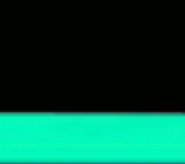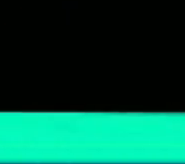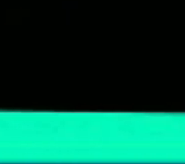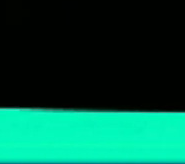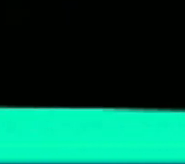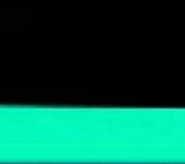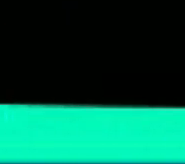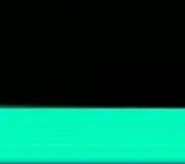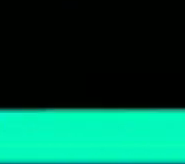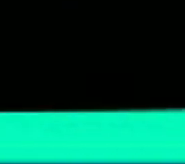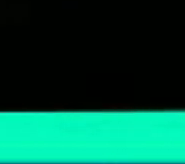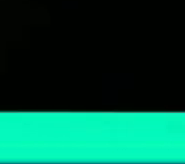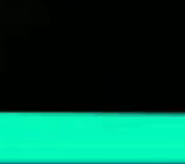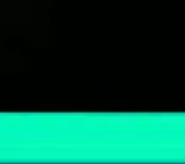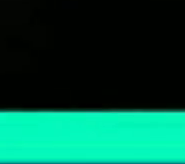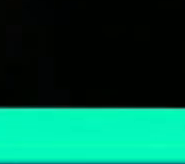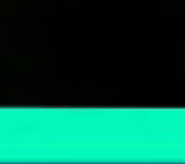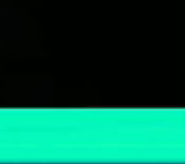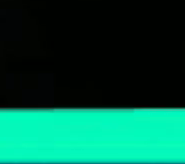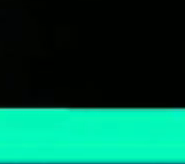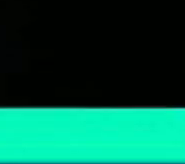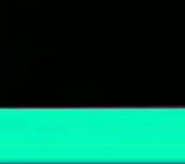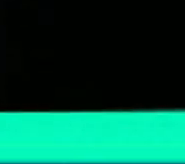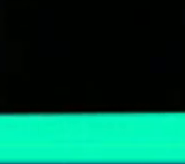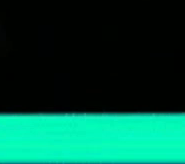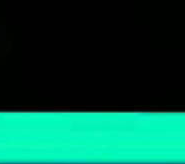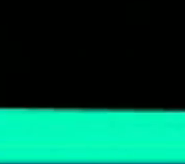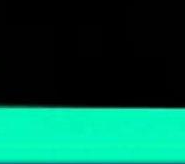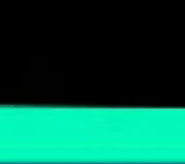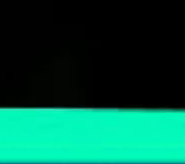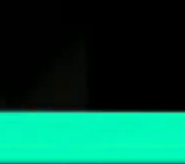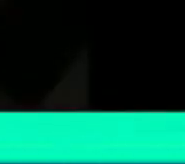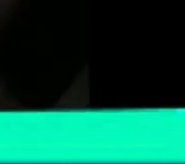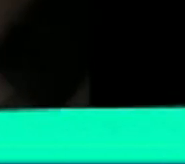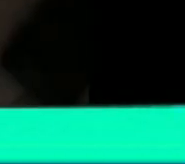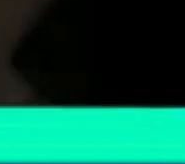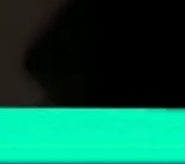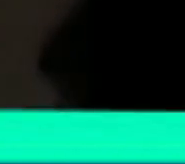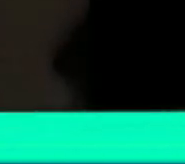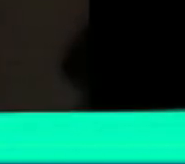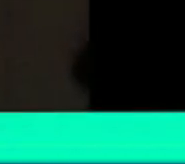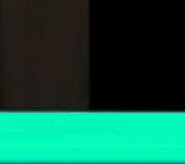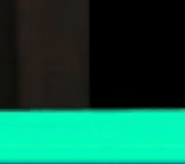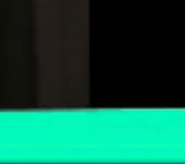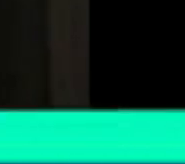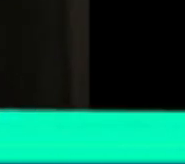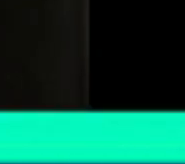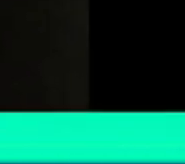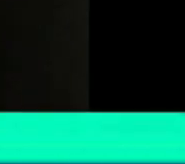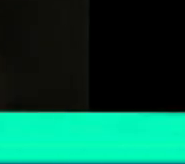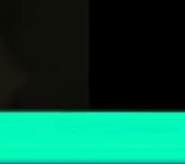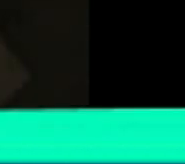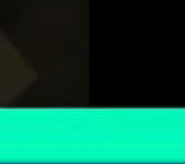cuerpo puede ser Dios. Hoy cualquier absurdo me